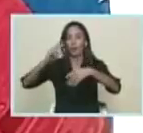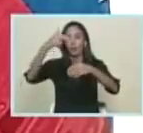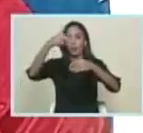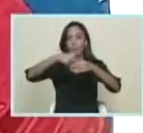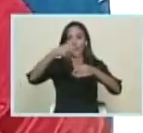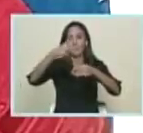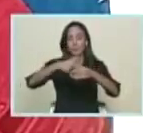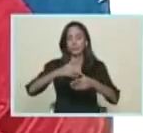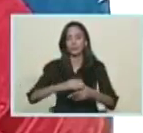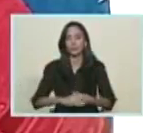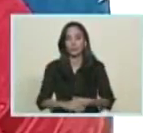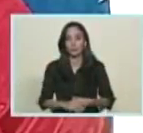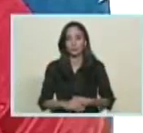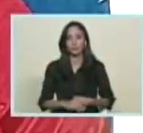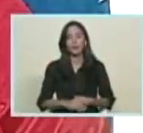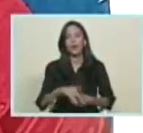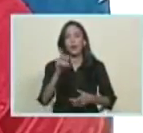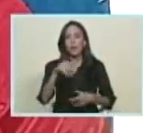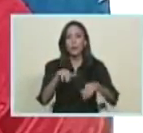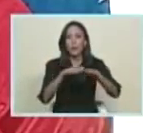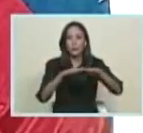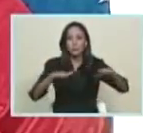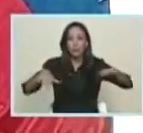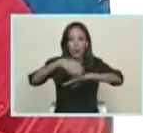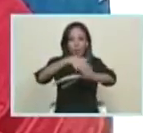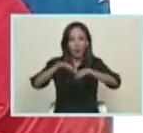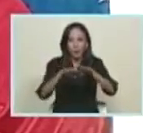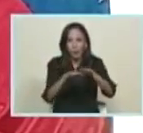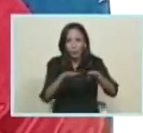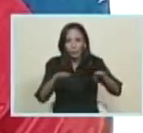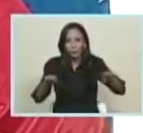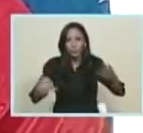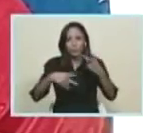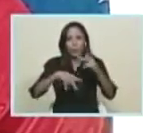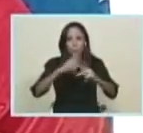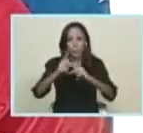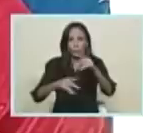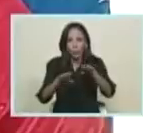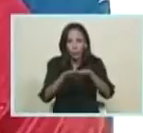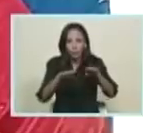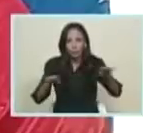de petróleo y de asfalto del mundo.